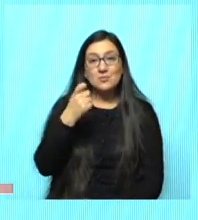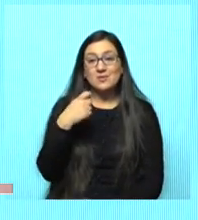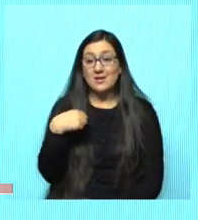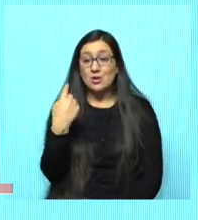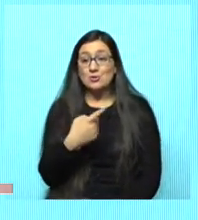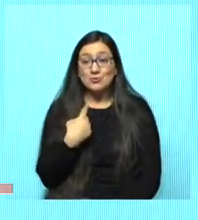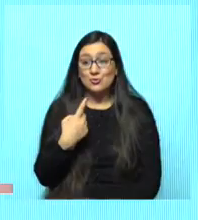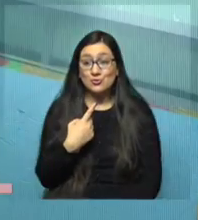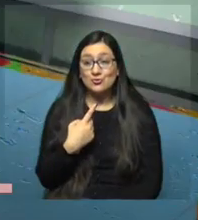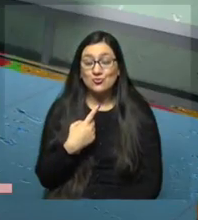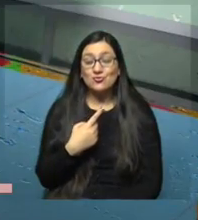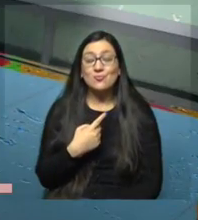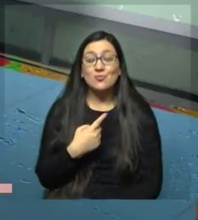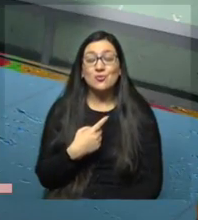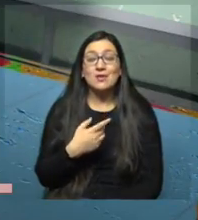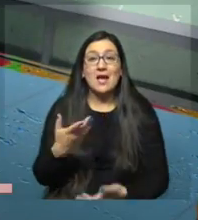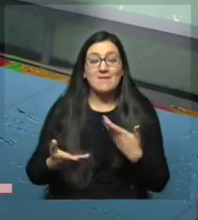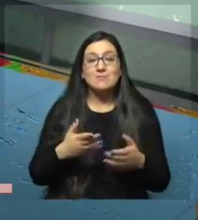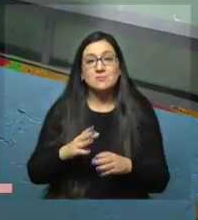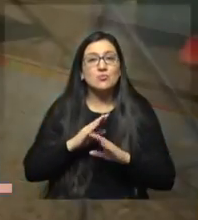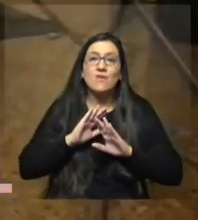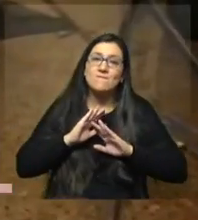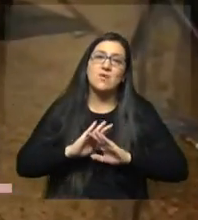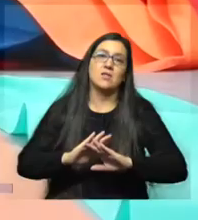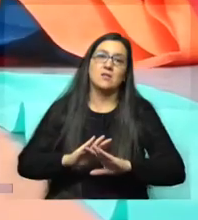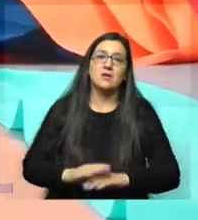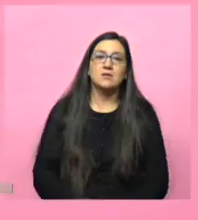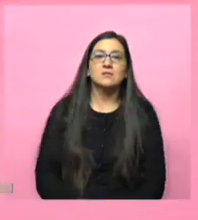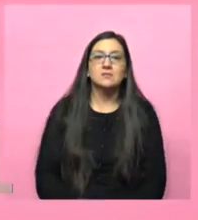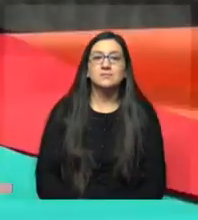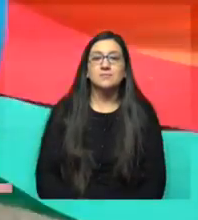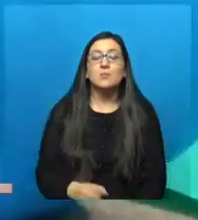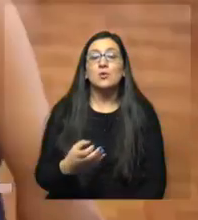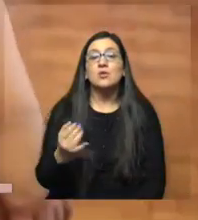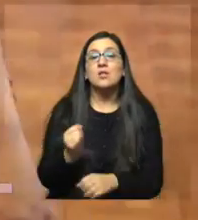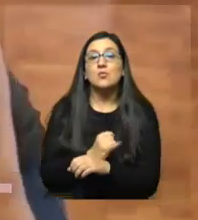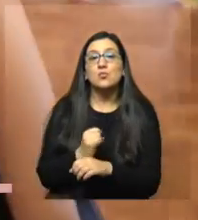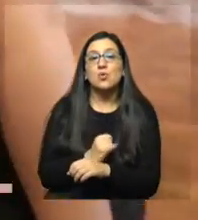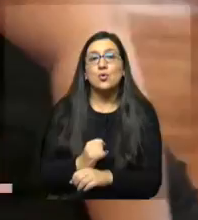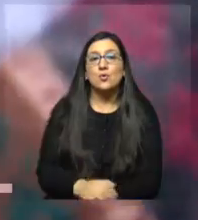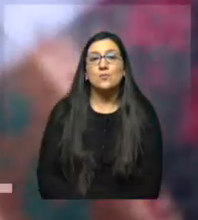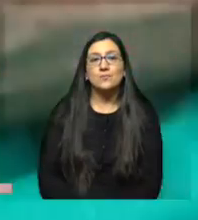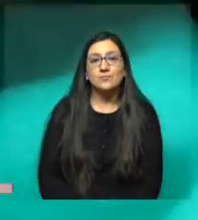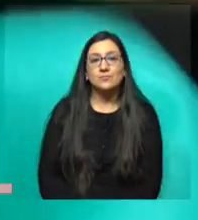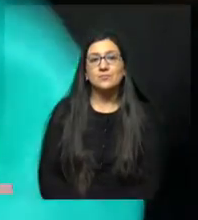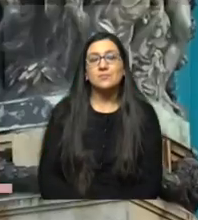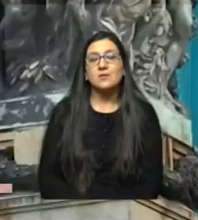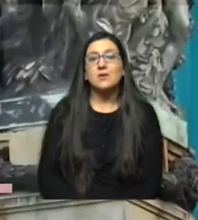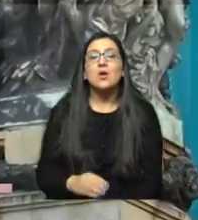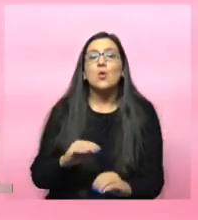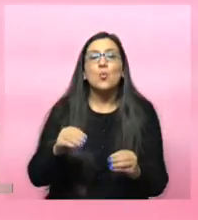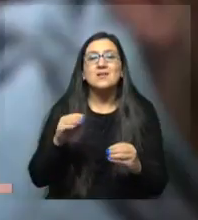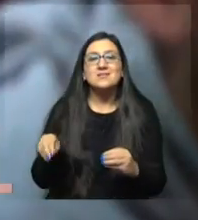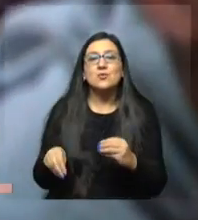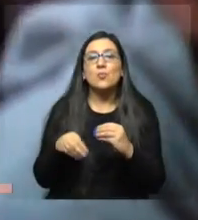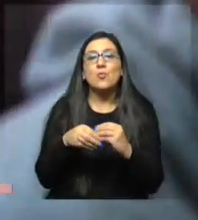alzar nuestra voz y decimos, está, basta, hagamos un trato por el buen trato. Claro. Valeria, claro. ¿Y a nivel institucional? Estamos felices. ¿Qué socios han